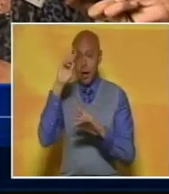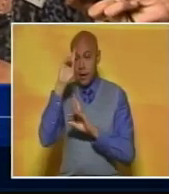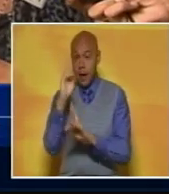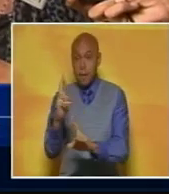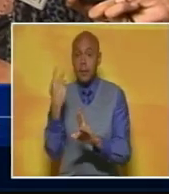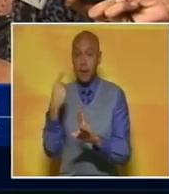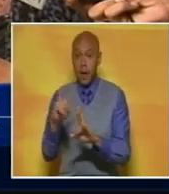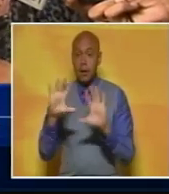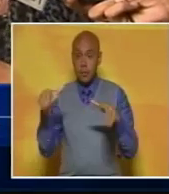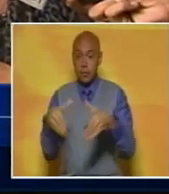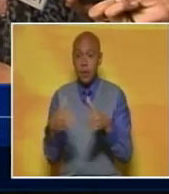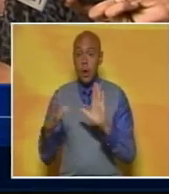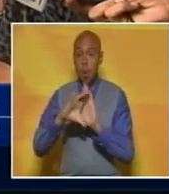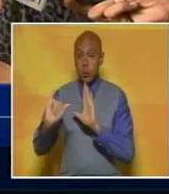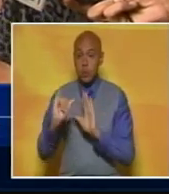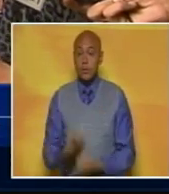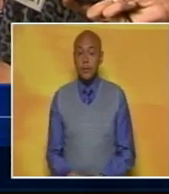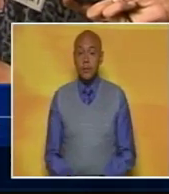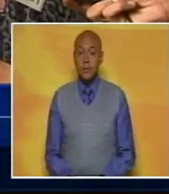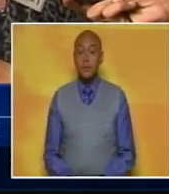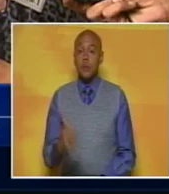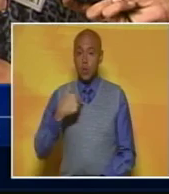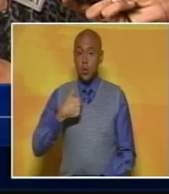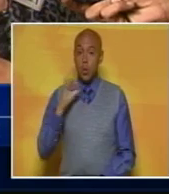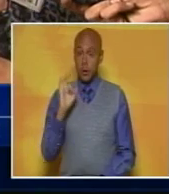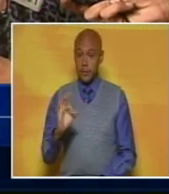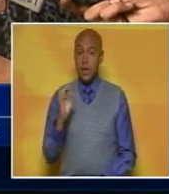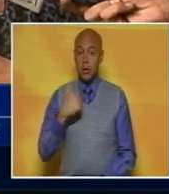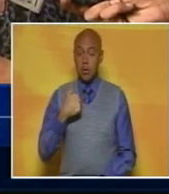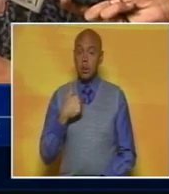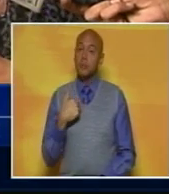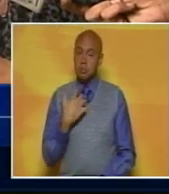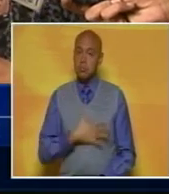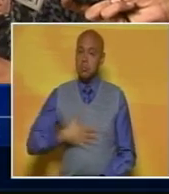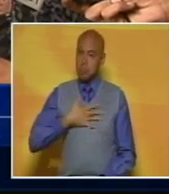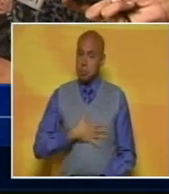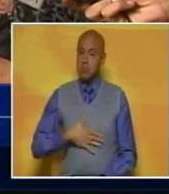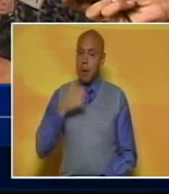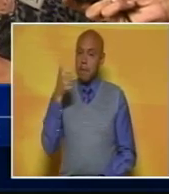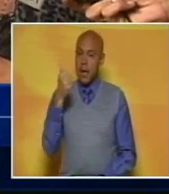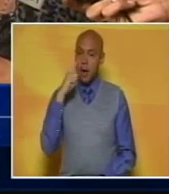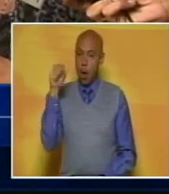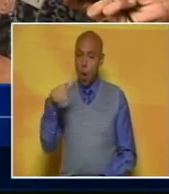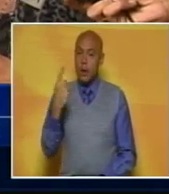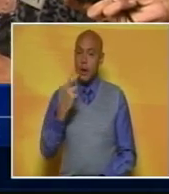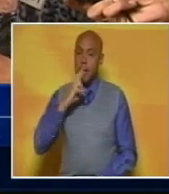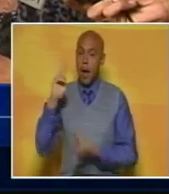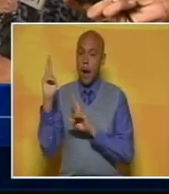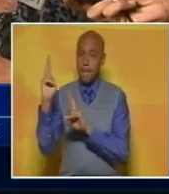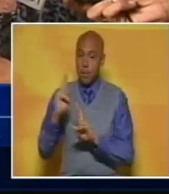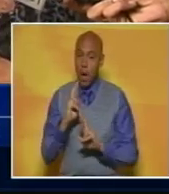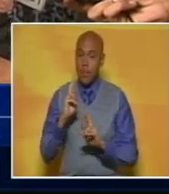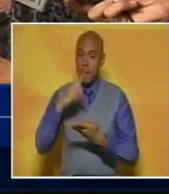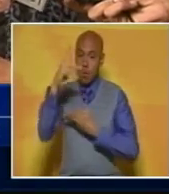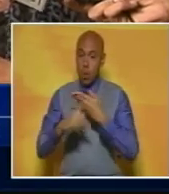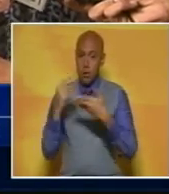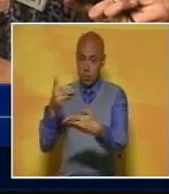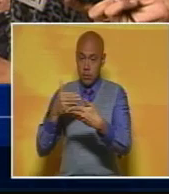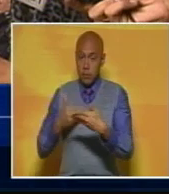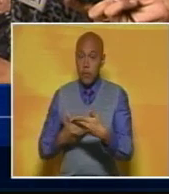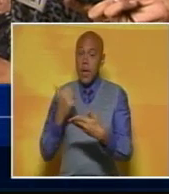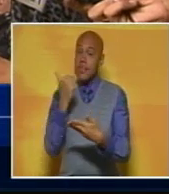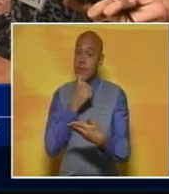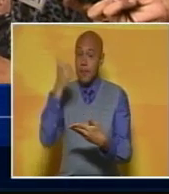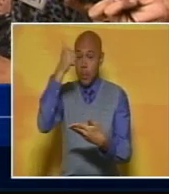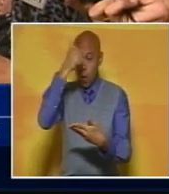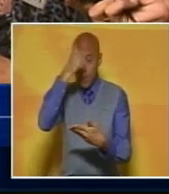del órgano constituyente. Por eso estamos muy complacidos del resultado que nos han presentado hoy estas compañeras y compañeros que hicieron este fin de